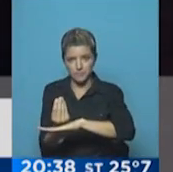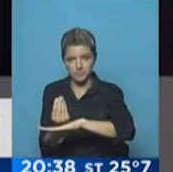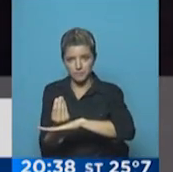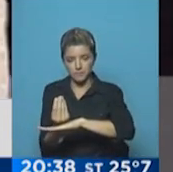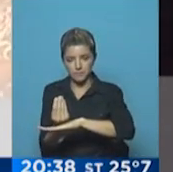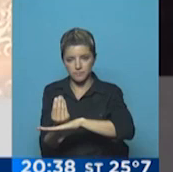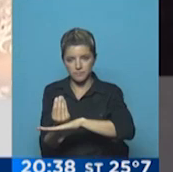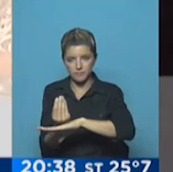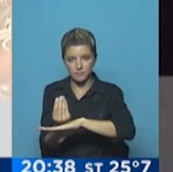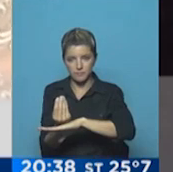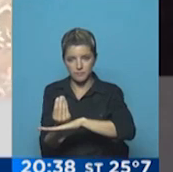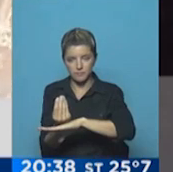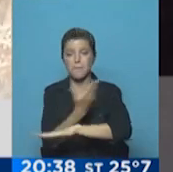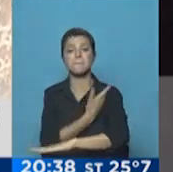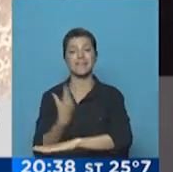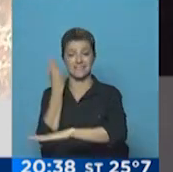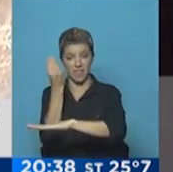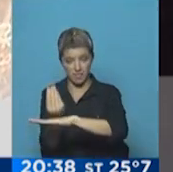Cuando Néstor le tocó ser presidente,